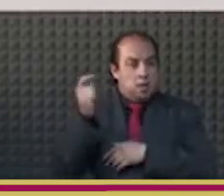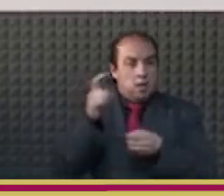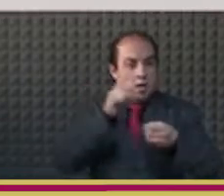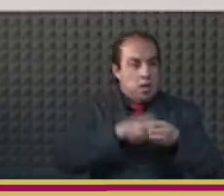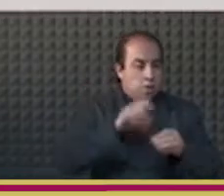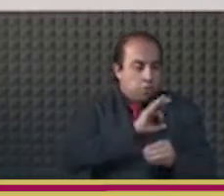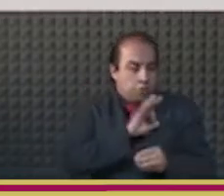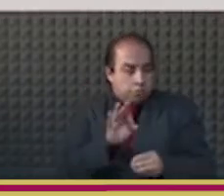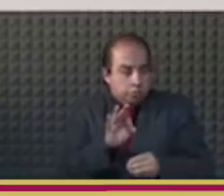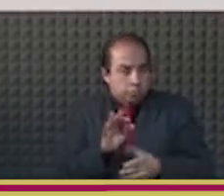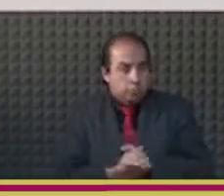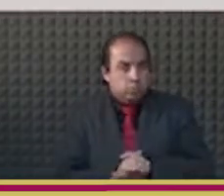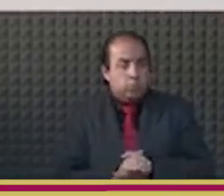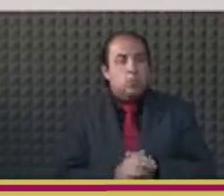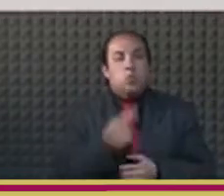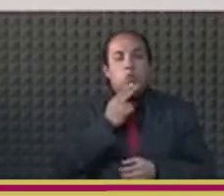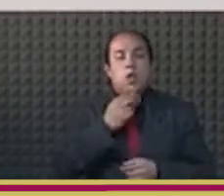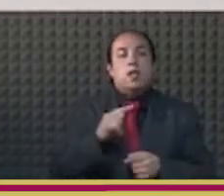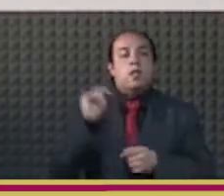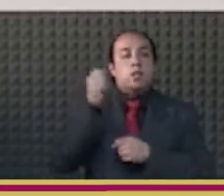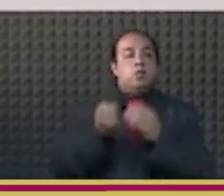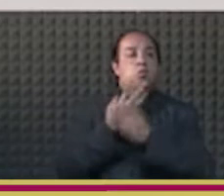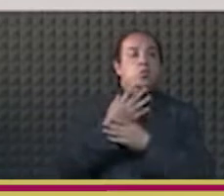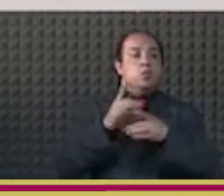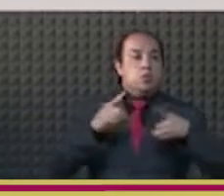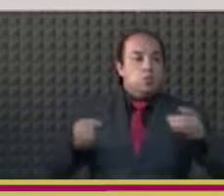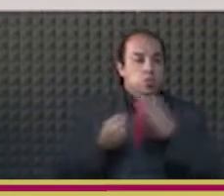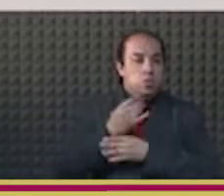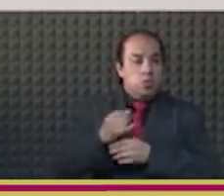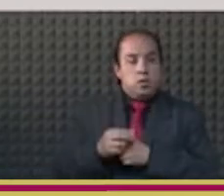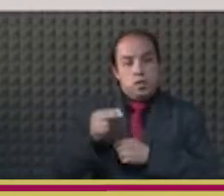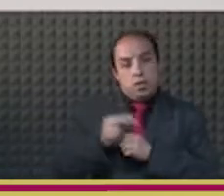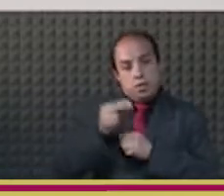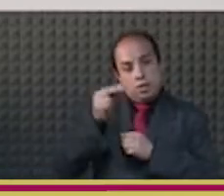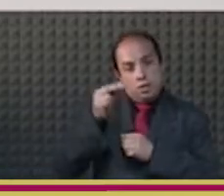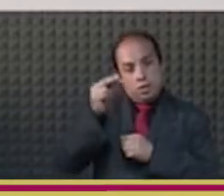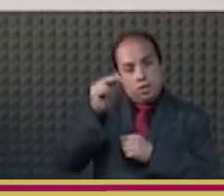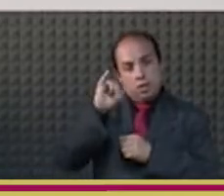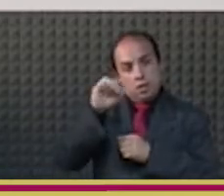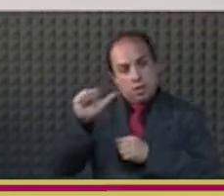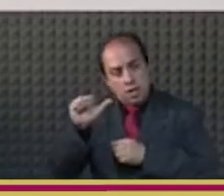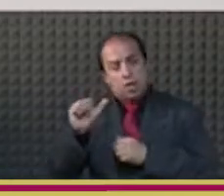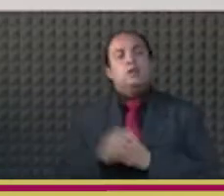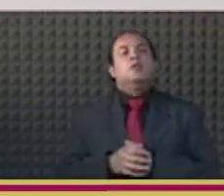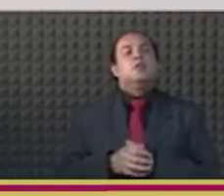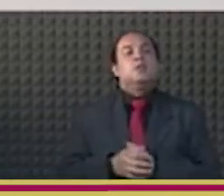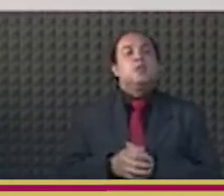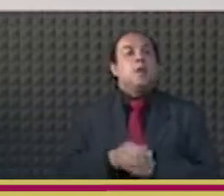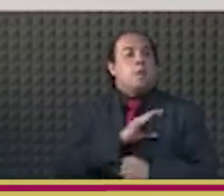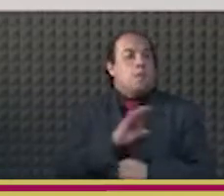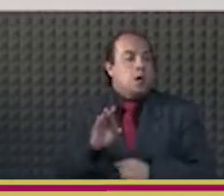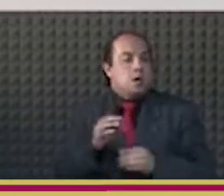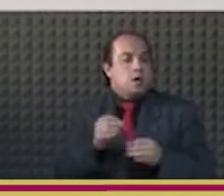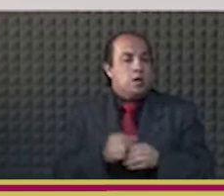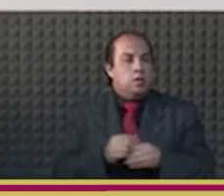la posibilidad de, a través de tecnologías nuevas, de nuevos desarrollos de inteligencia artificial, la posibilidad de potenciar